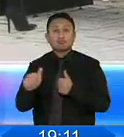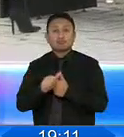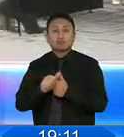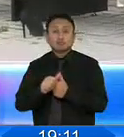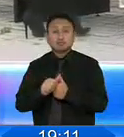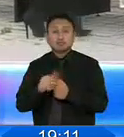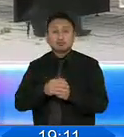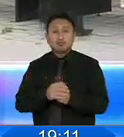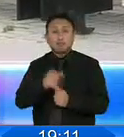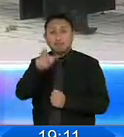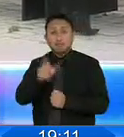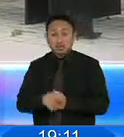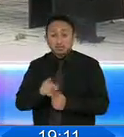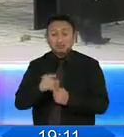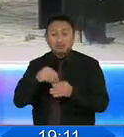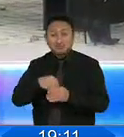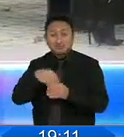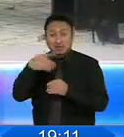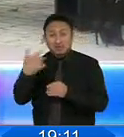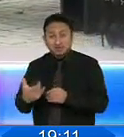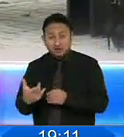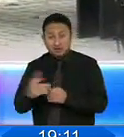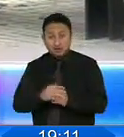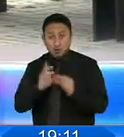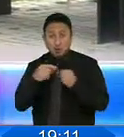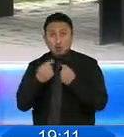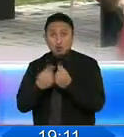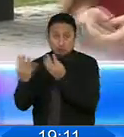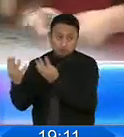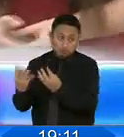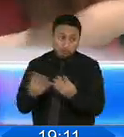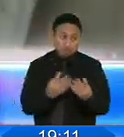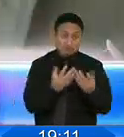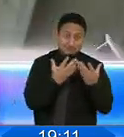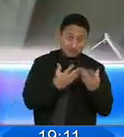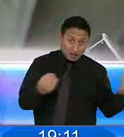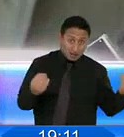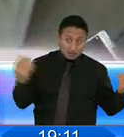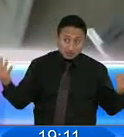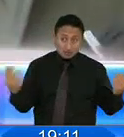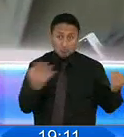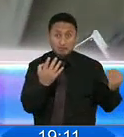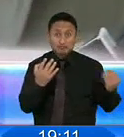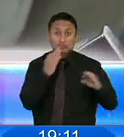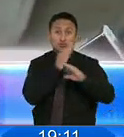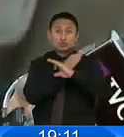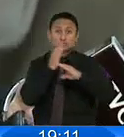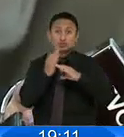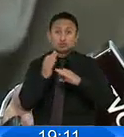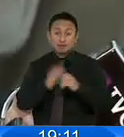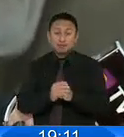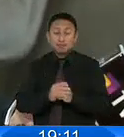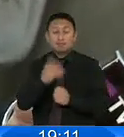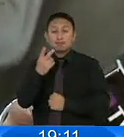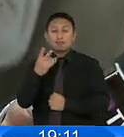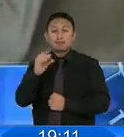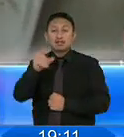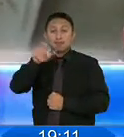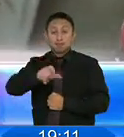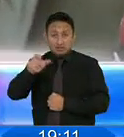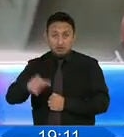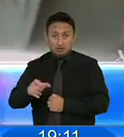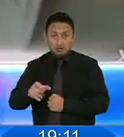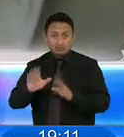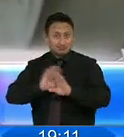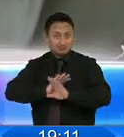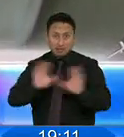de votantes deberán esperar que este grupo salga para poder sufragar. Cuando ya estén 20 personas, no se permite más el